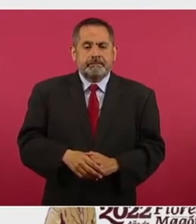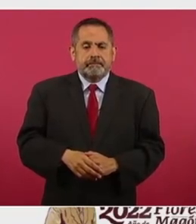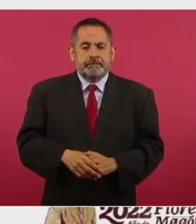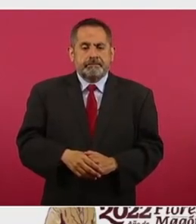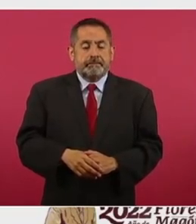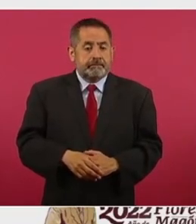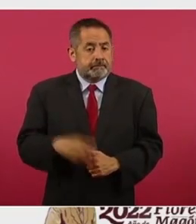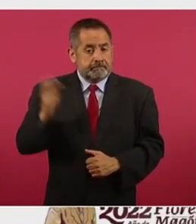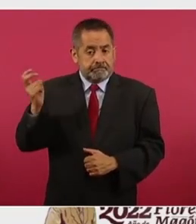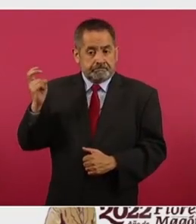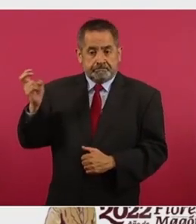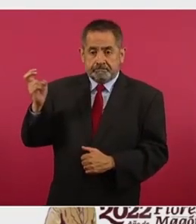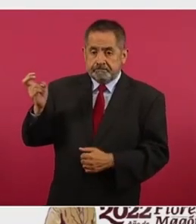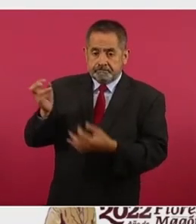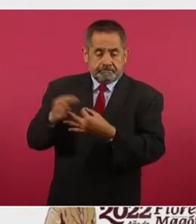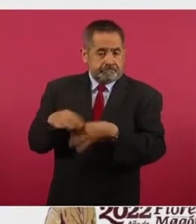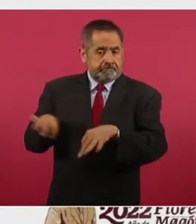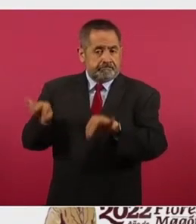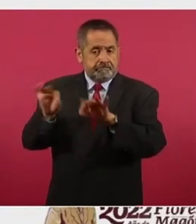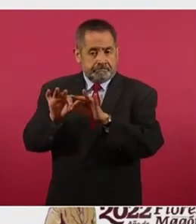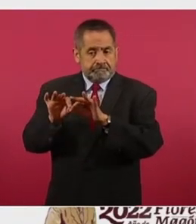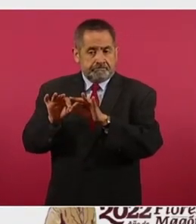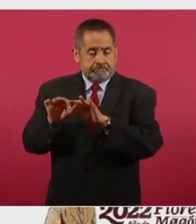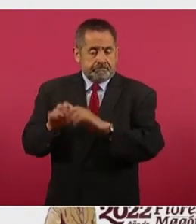Esto es importante, mira.